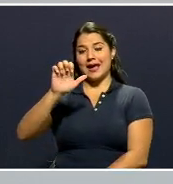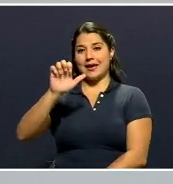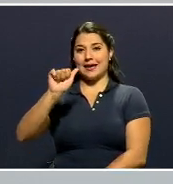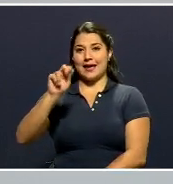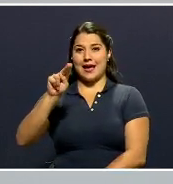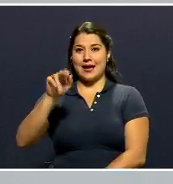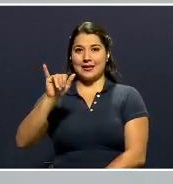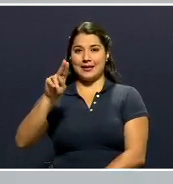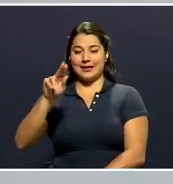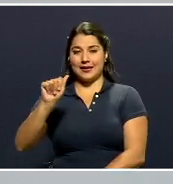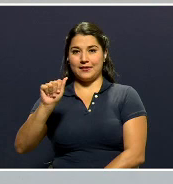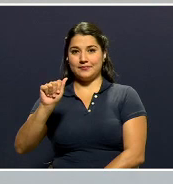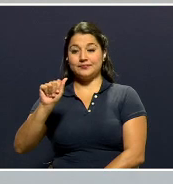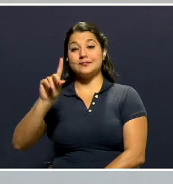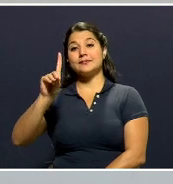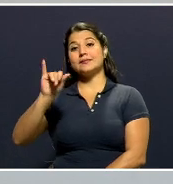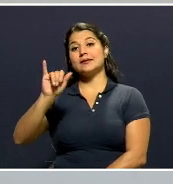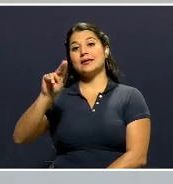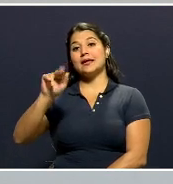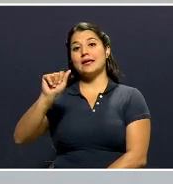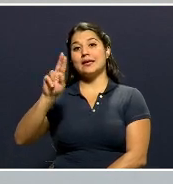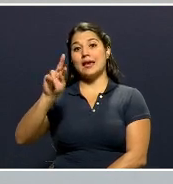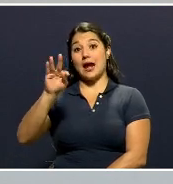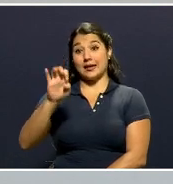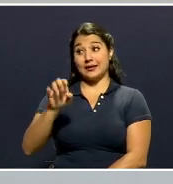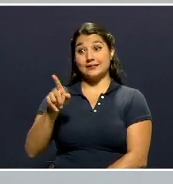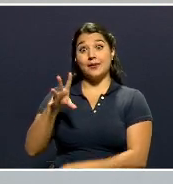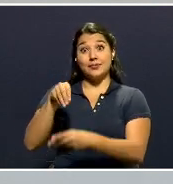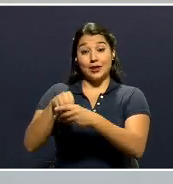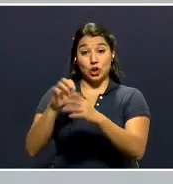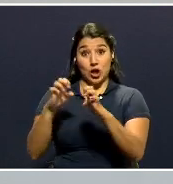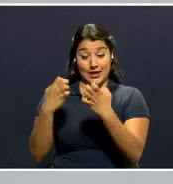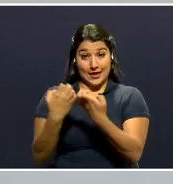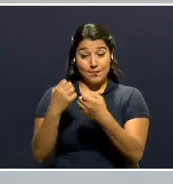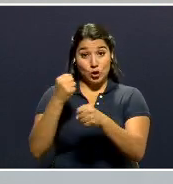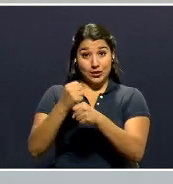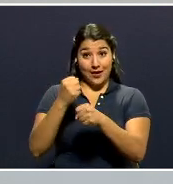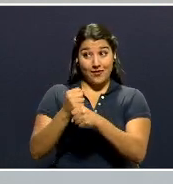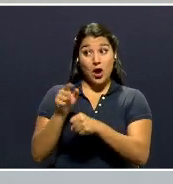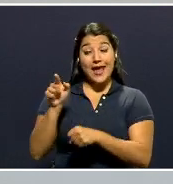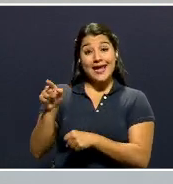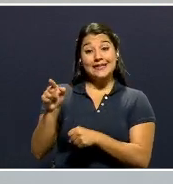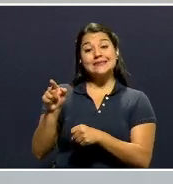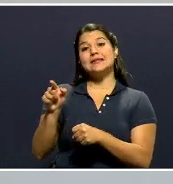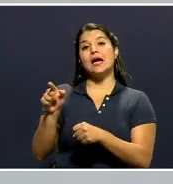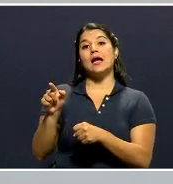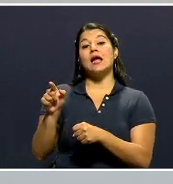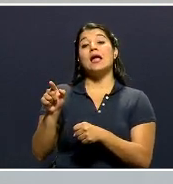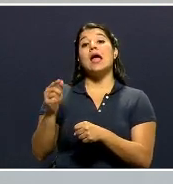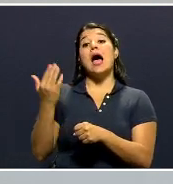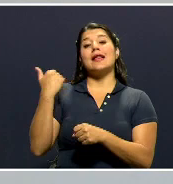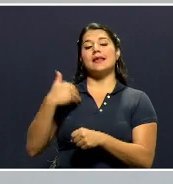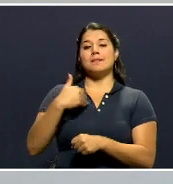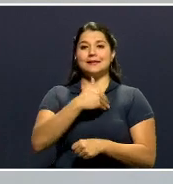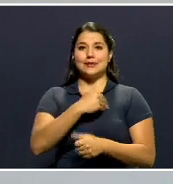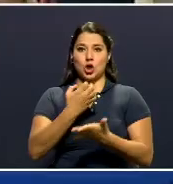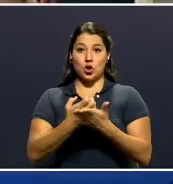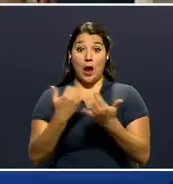este equipo y quien estuvo en el Ministerio de Economía y ahora precisamente es la jerarca del Ministerio de Trabajo.